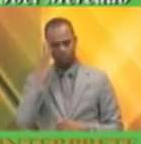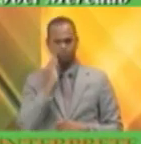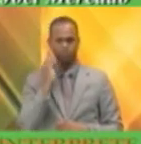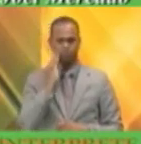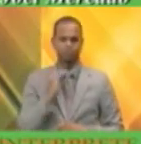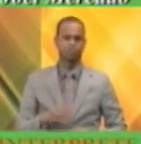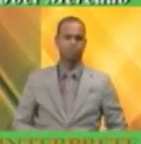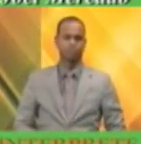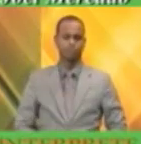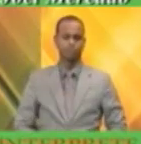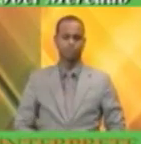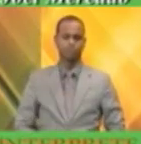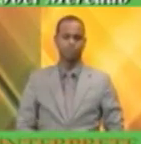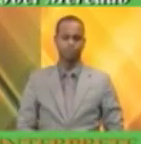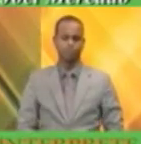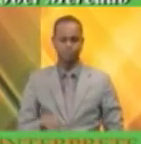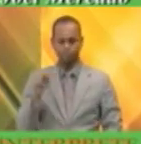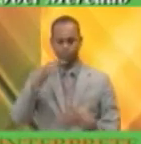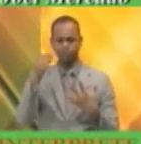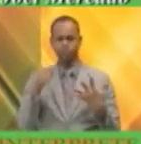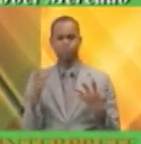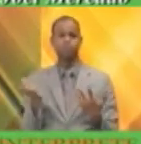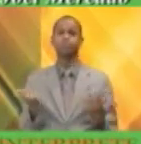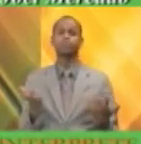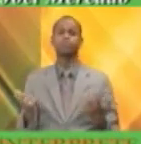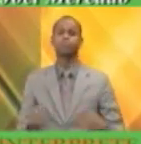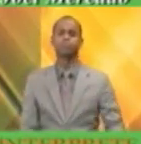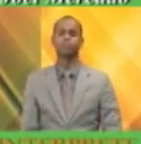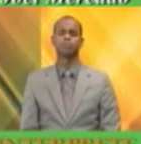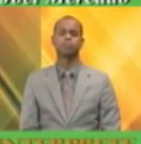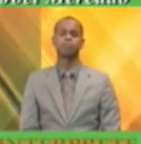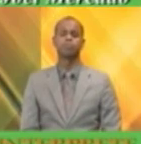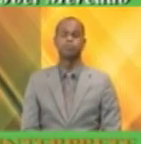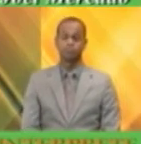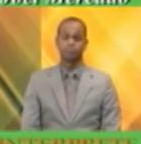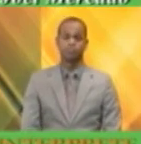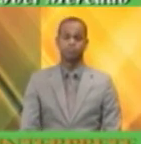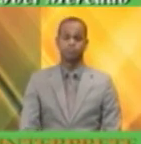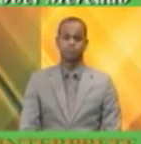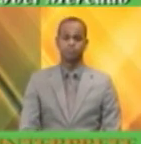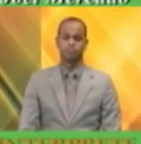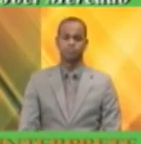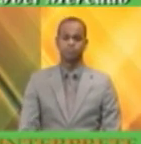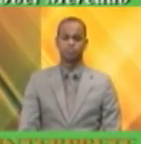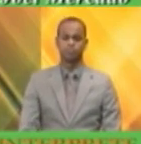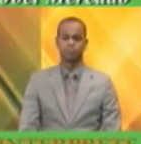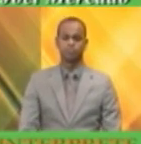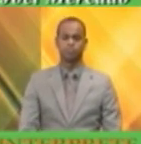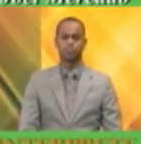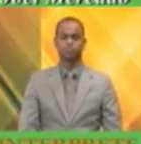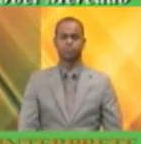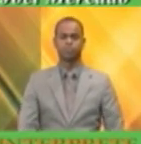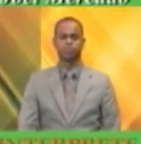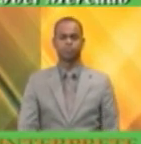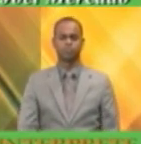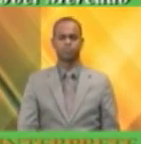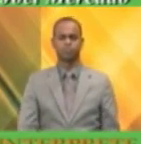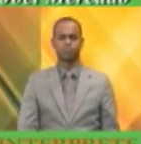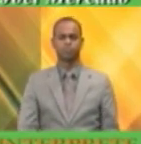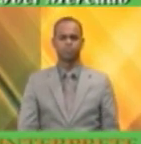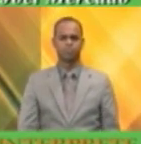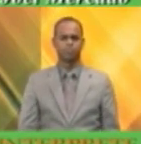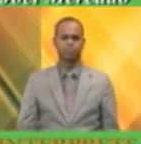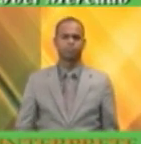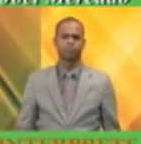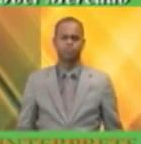fíjese. ¿Cuáles son las disciplinas en las que disciplina, tenemos más posibilidades? Precisamente, fíjese. Eladio decía anteriormente